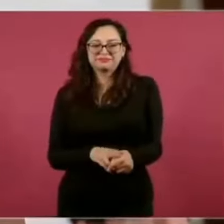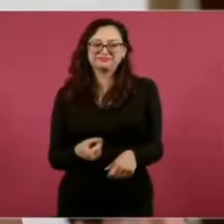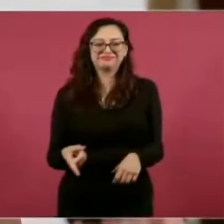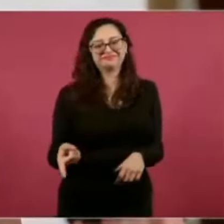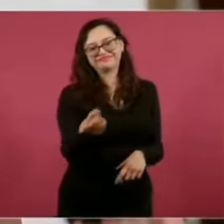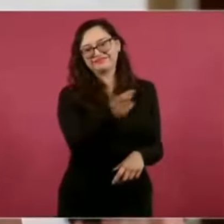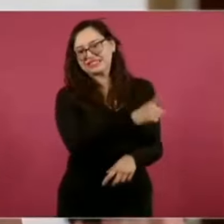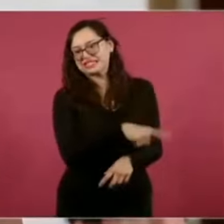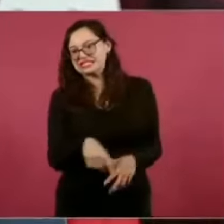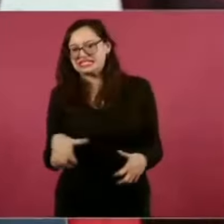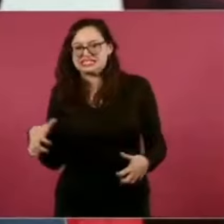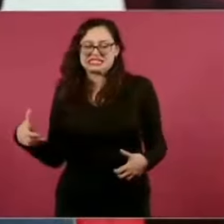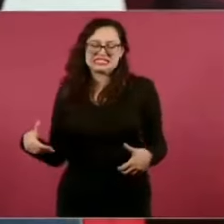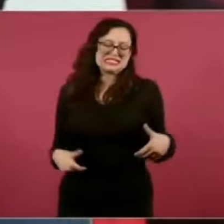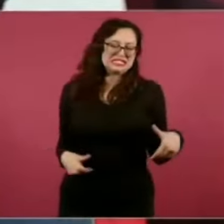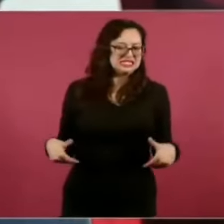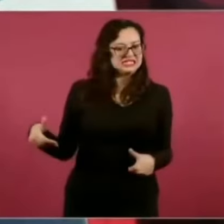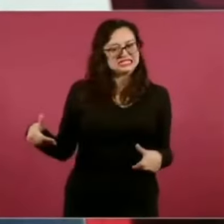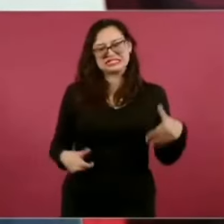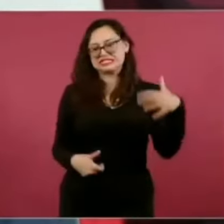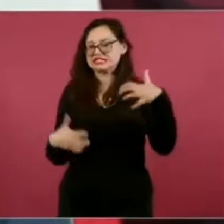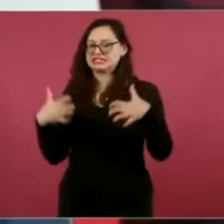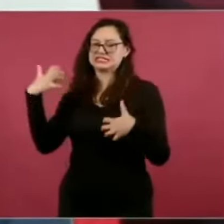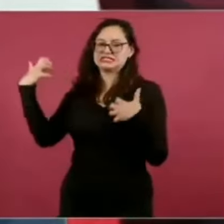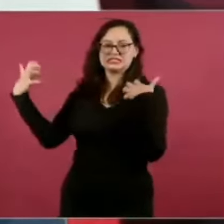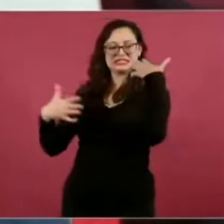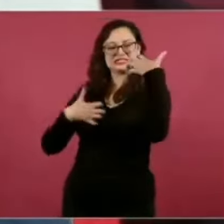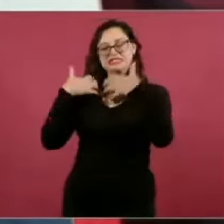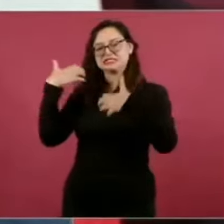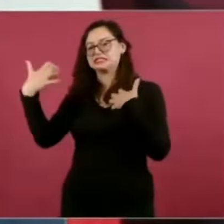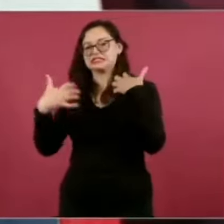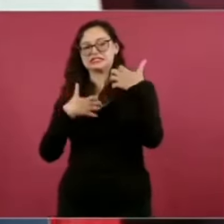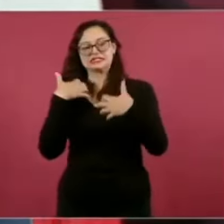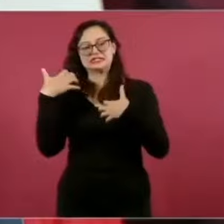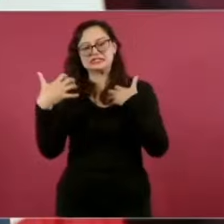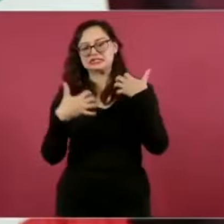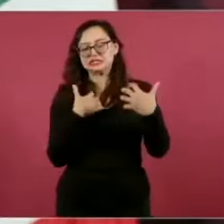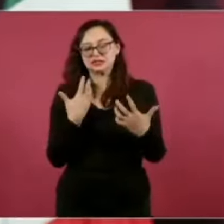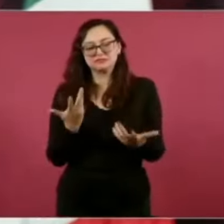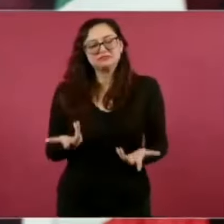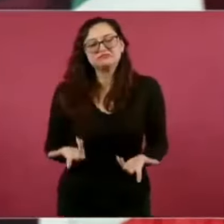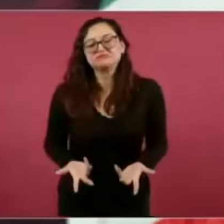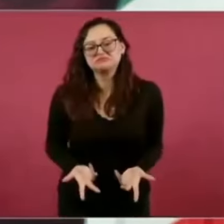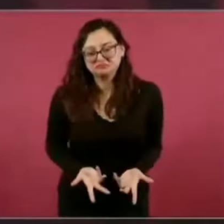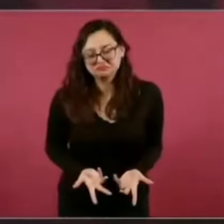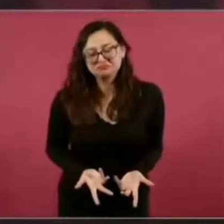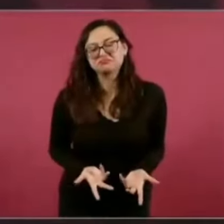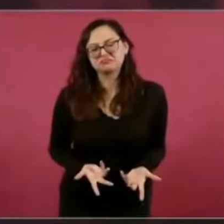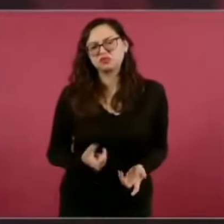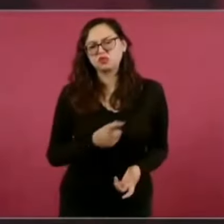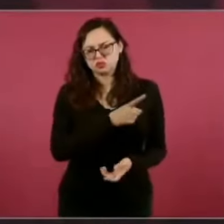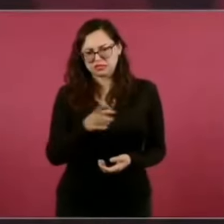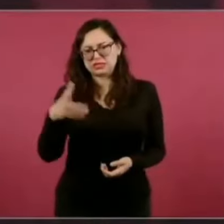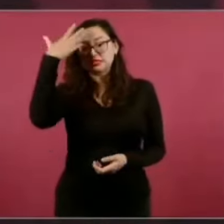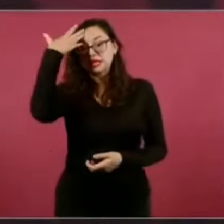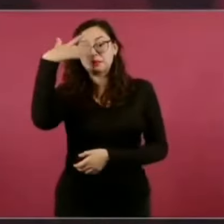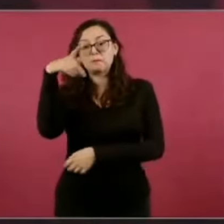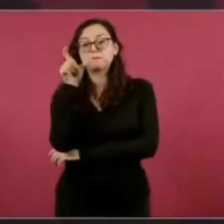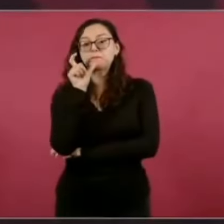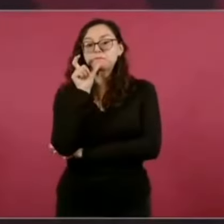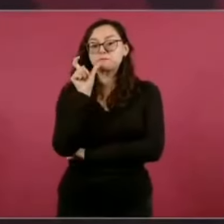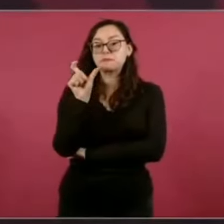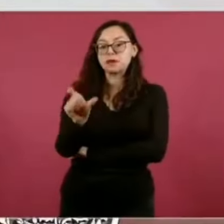genera, produce una reacción. De ahí viene también la palabra, el término,